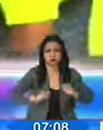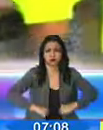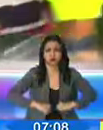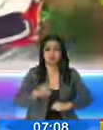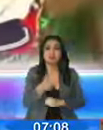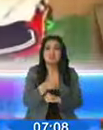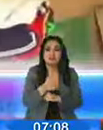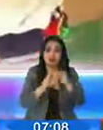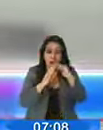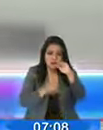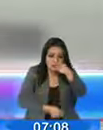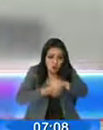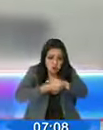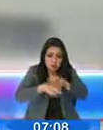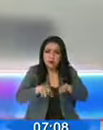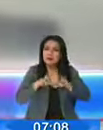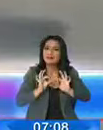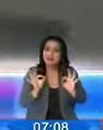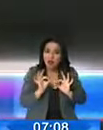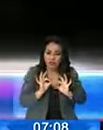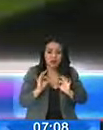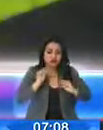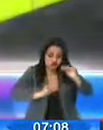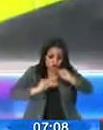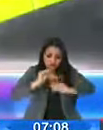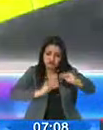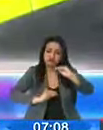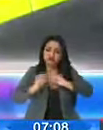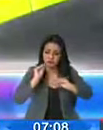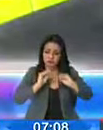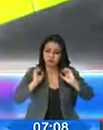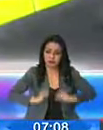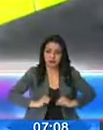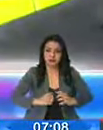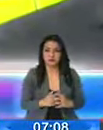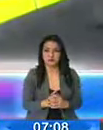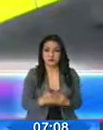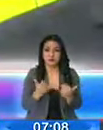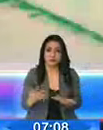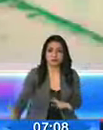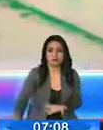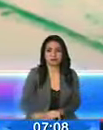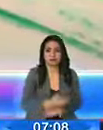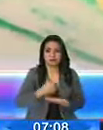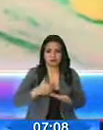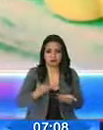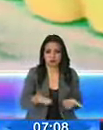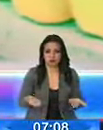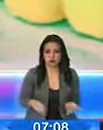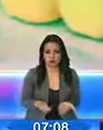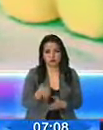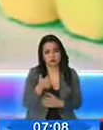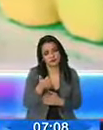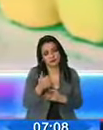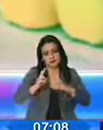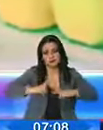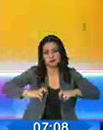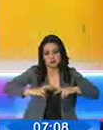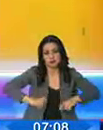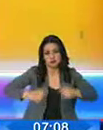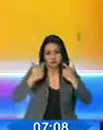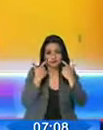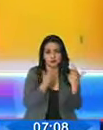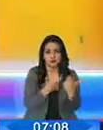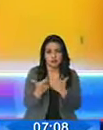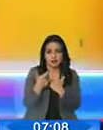al margen de los permisos sanitarios. Inmediatamente se va a proceder a la destrucción de todos estos elementos que son parte de las investigaciones que la Fiscalía está realizando en